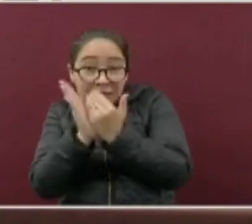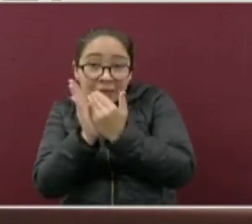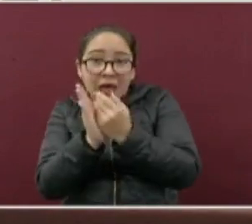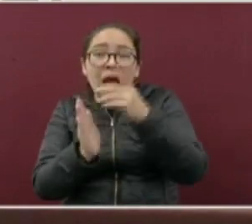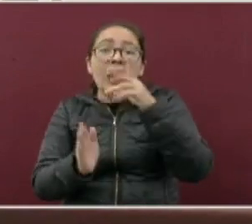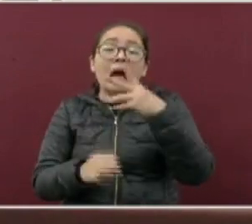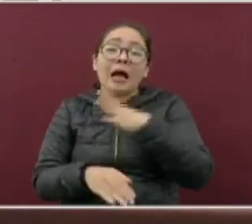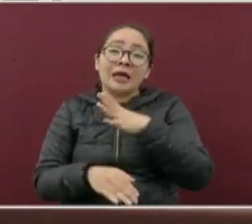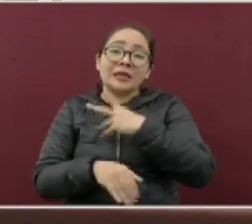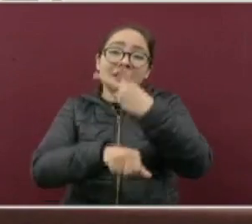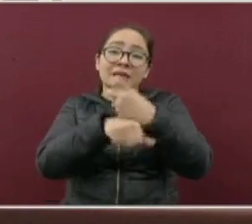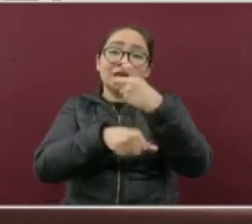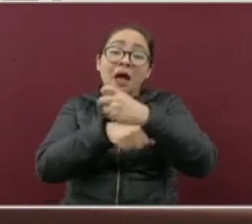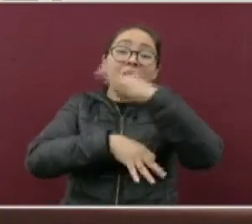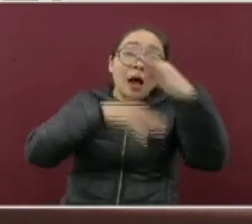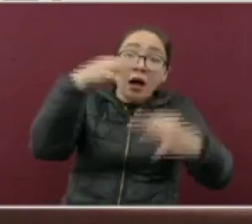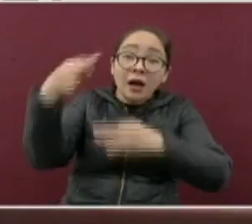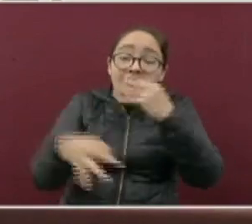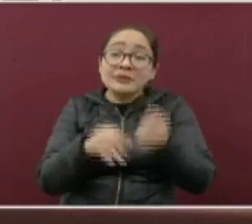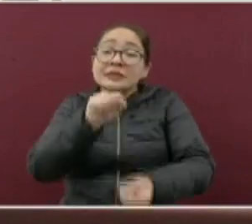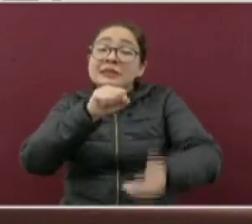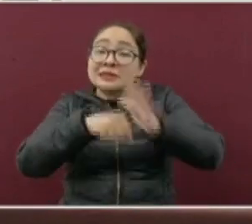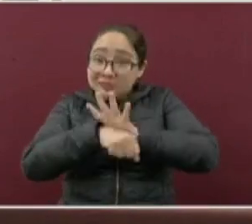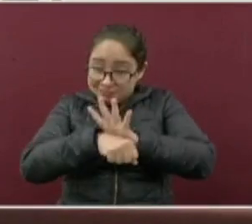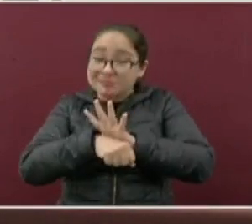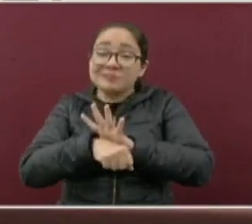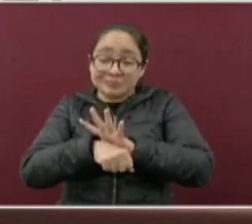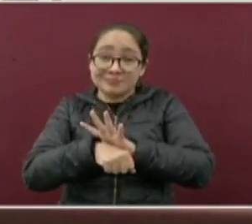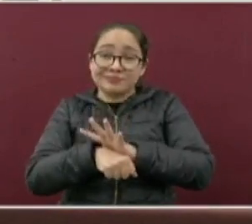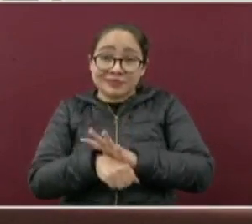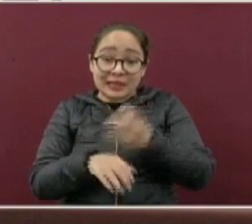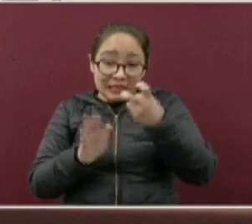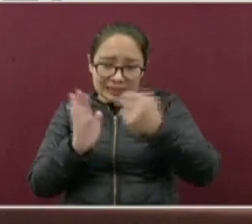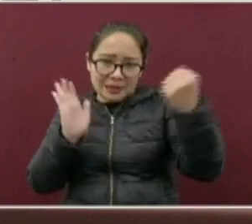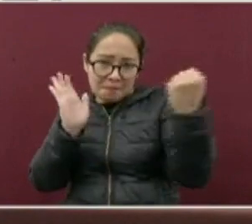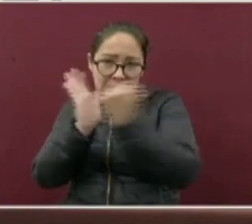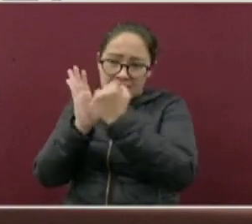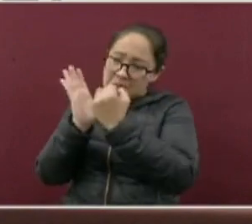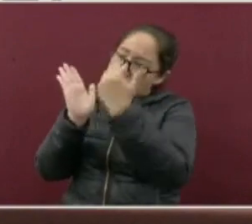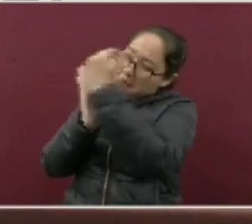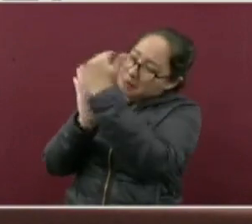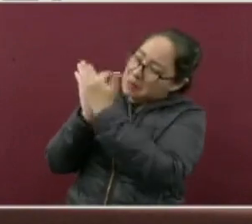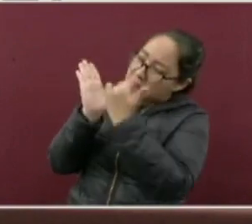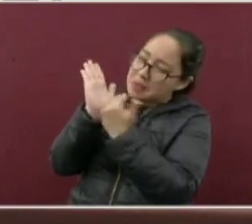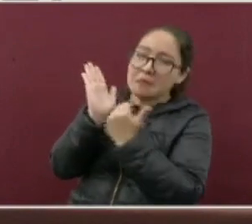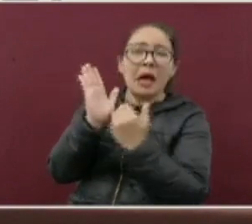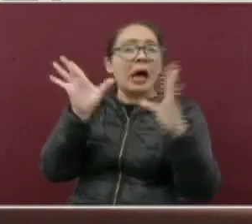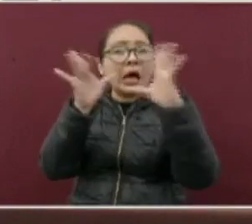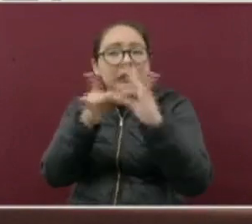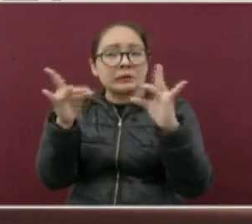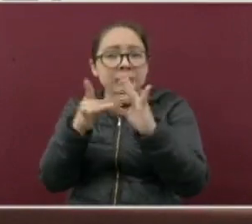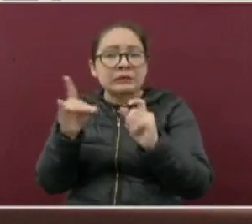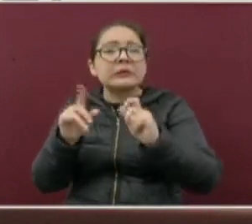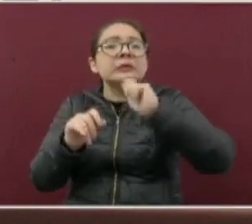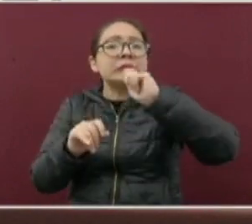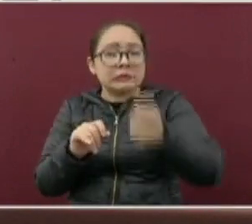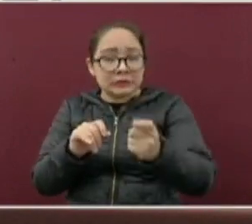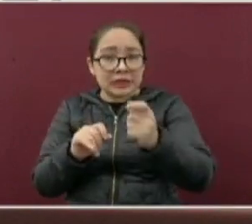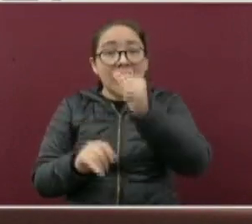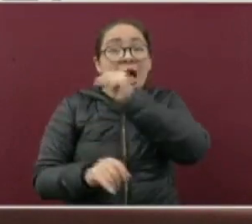preventiva por COVID-19. Y en este decreto se explica que los ayuntamientos